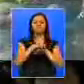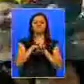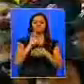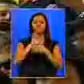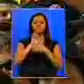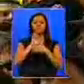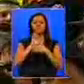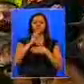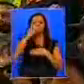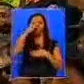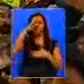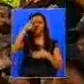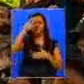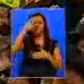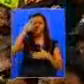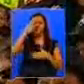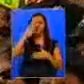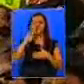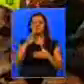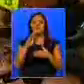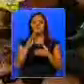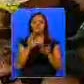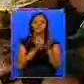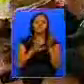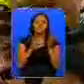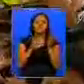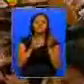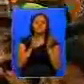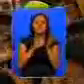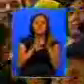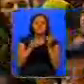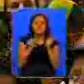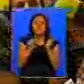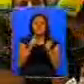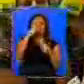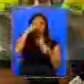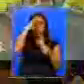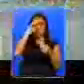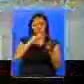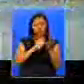es nuestra hermana. Los cubanos son nuestros hermanos.